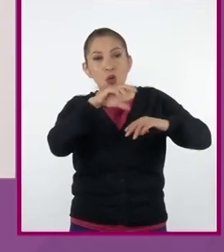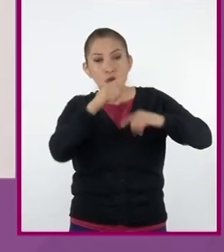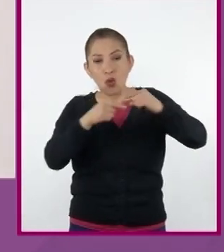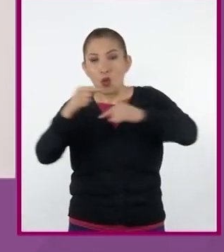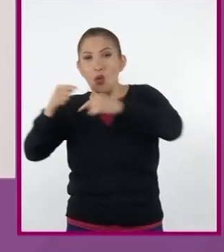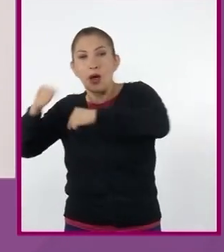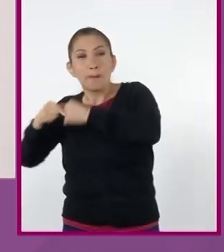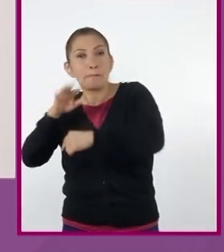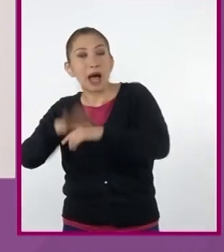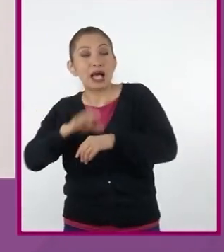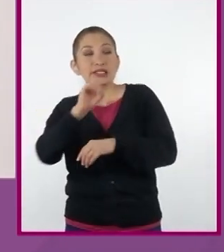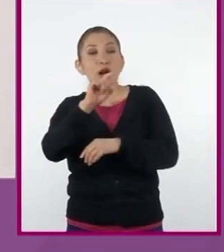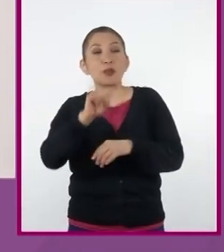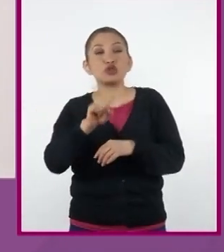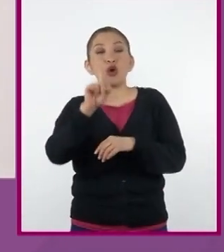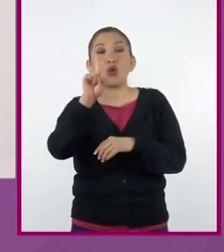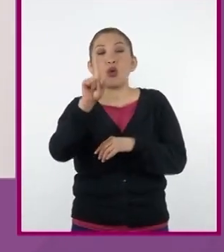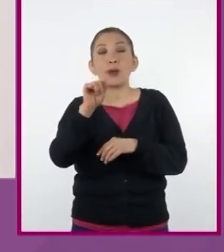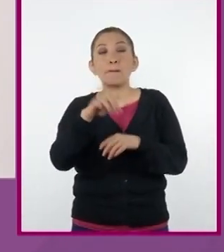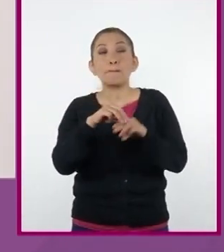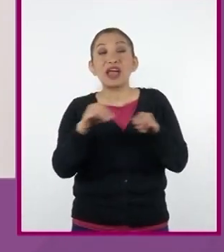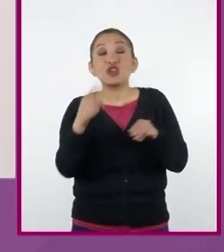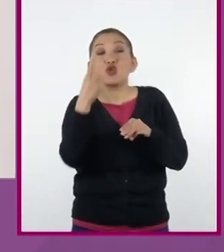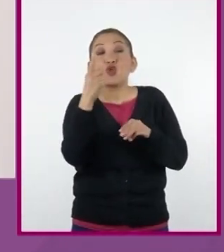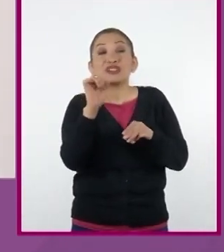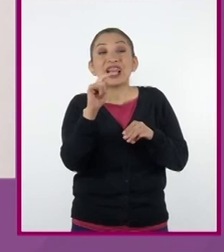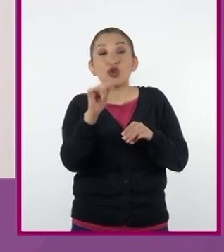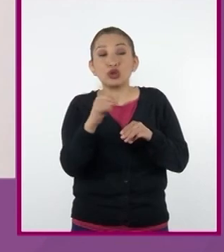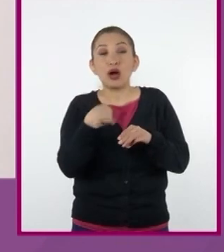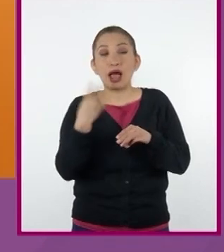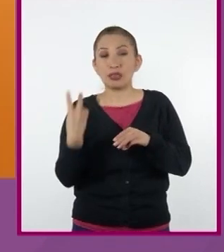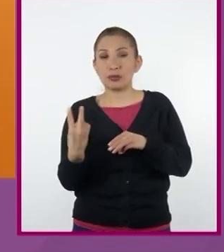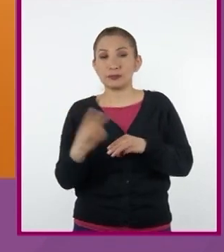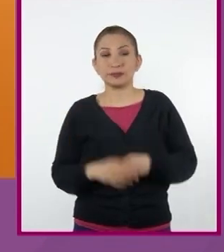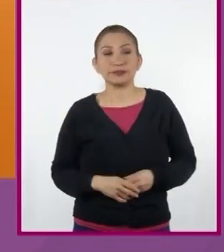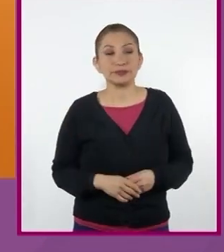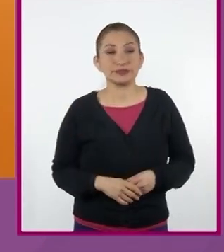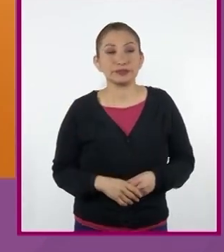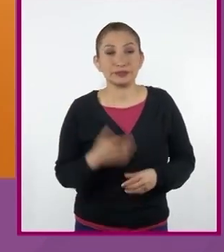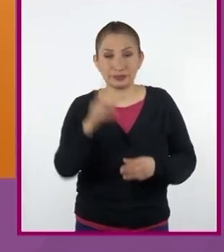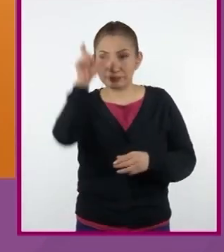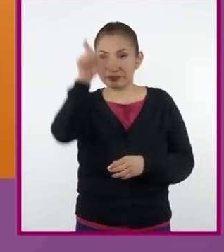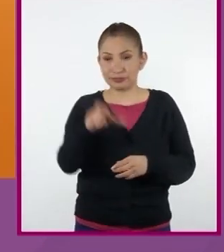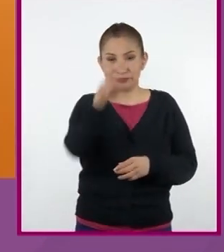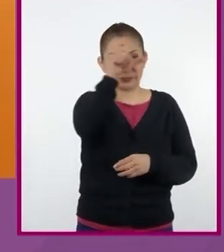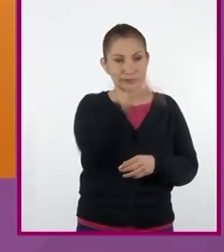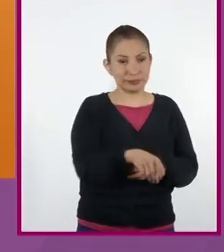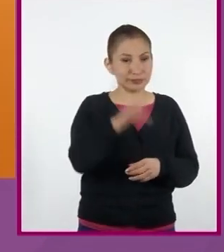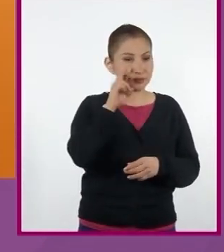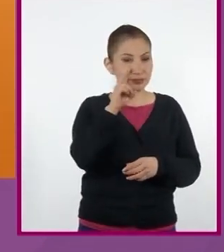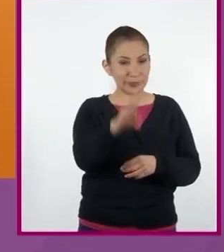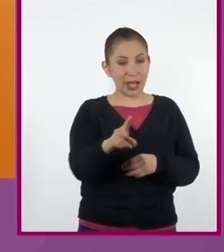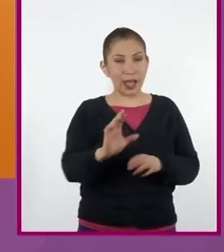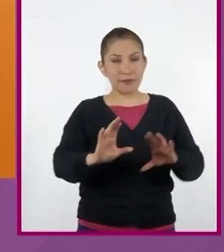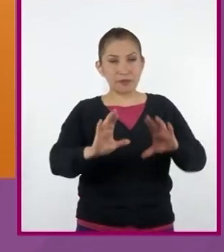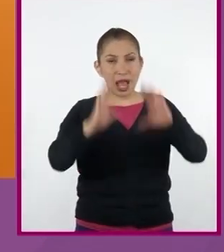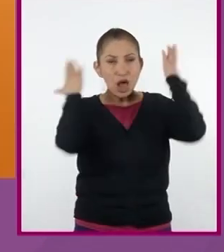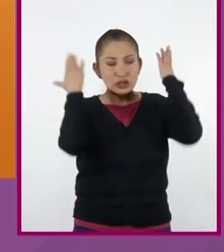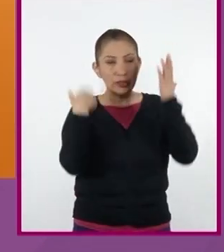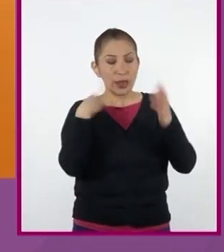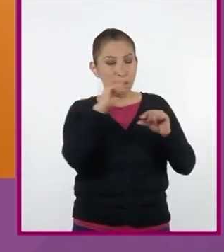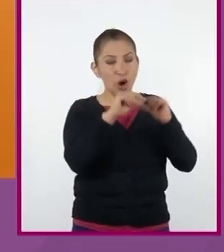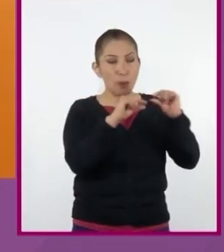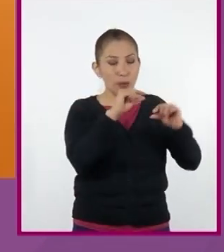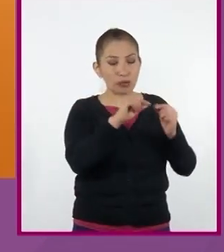una aceleración de 0.1 metros por segundo al cuadrado. En la siguiente tabla puedes ver la velocidad que adquirió